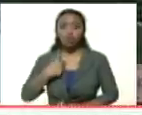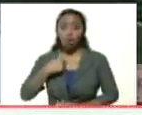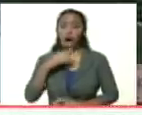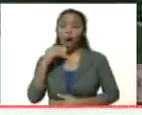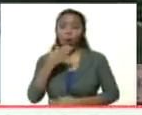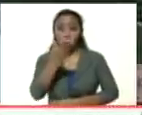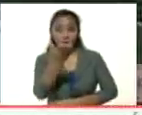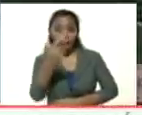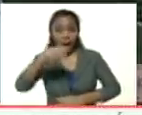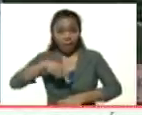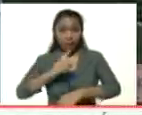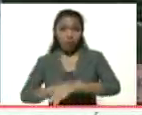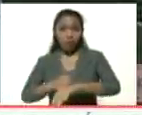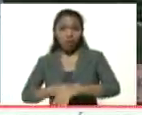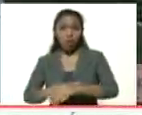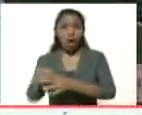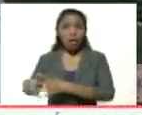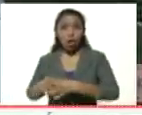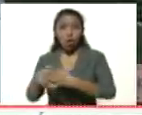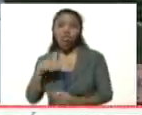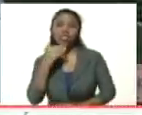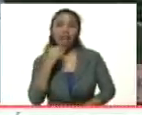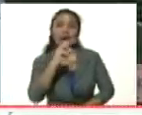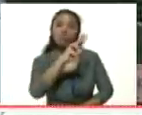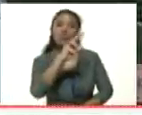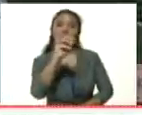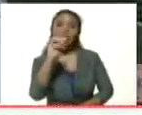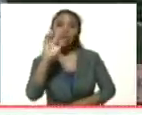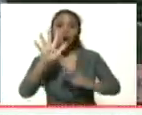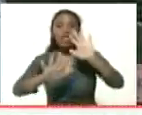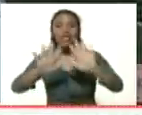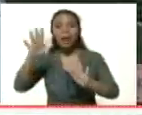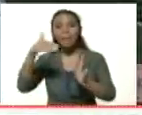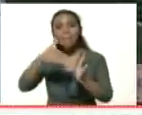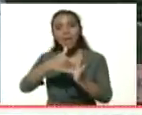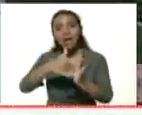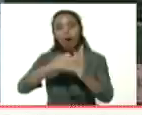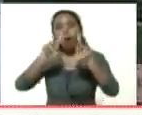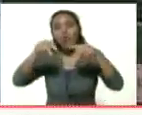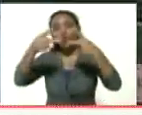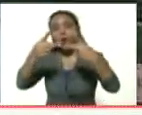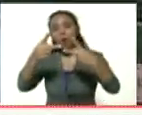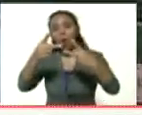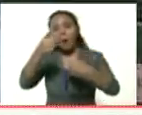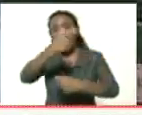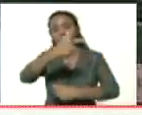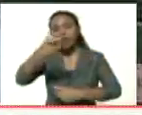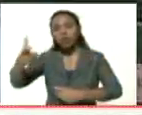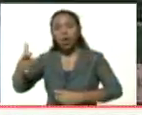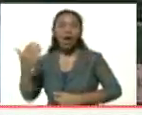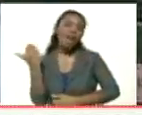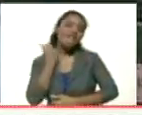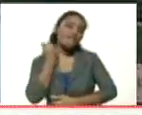ustedes en este momento, Estados Unidos se acerca a los 215.000 nuevos casos por